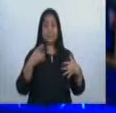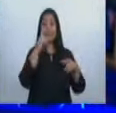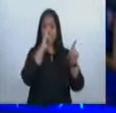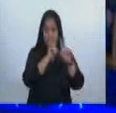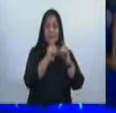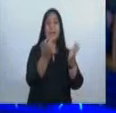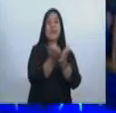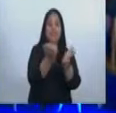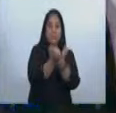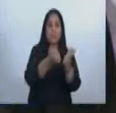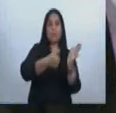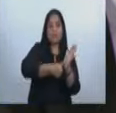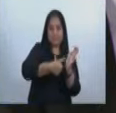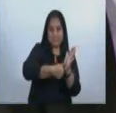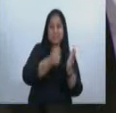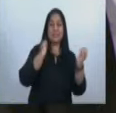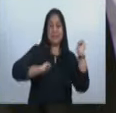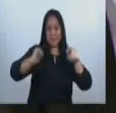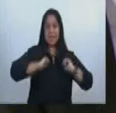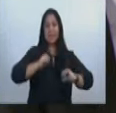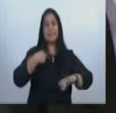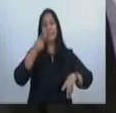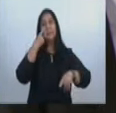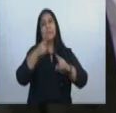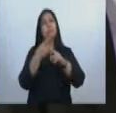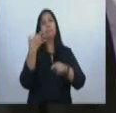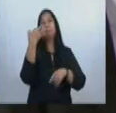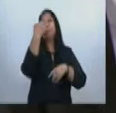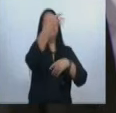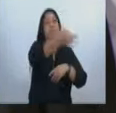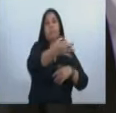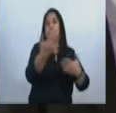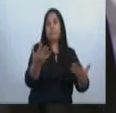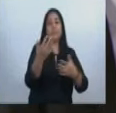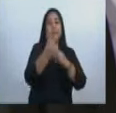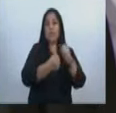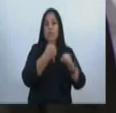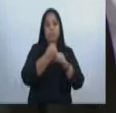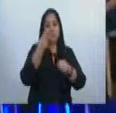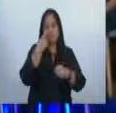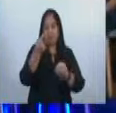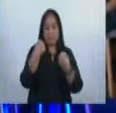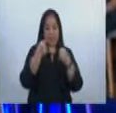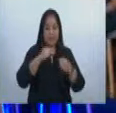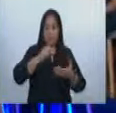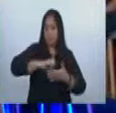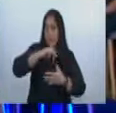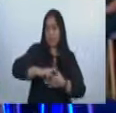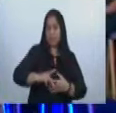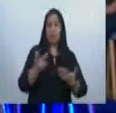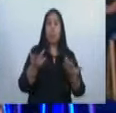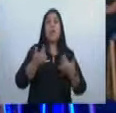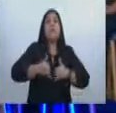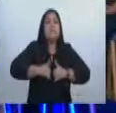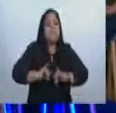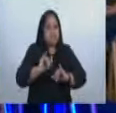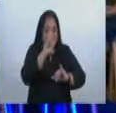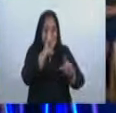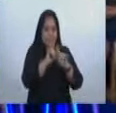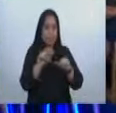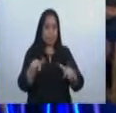municipal de artes pero eso va a pasar en varios en los años que nos tome desarrollar ese proyecto y mientras tanto